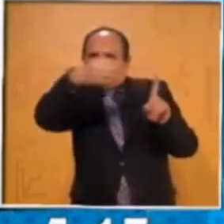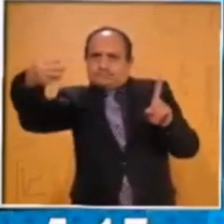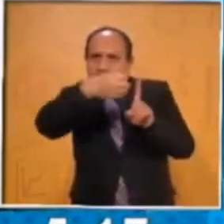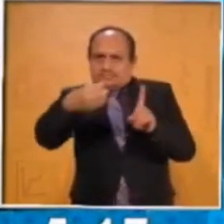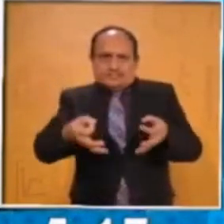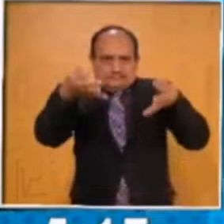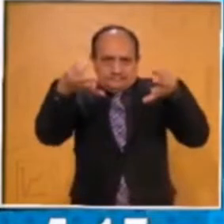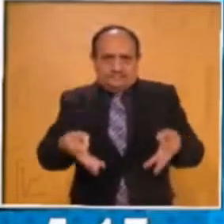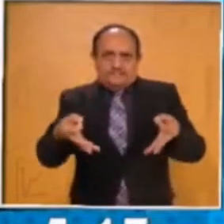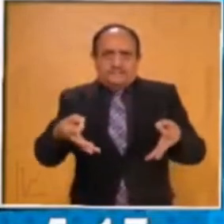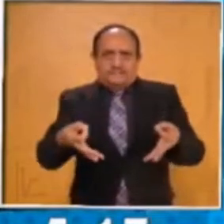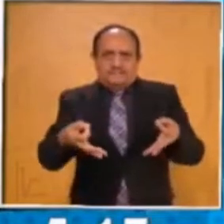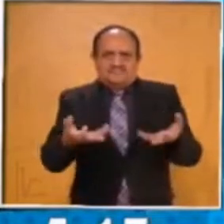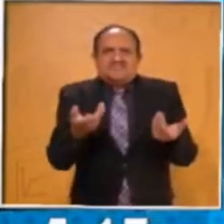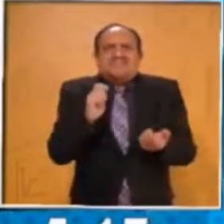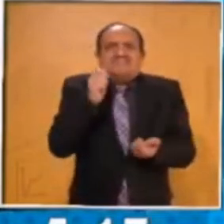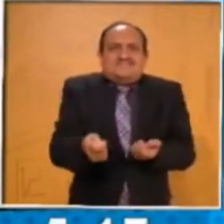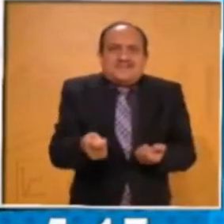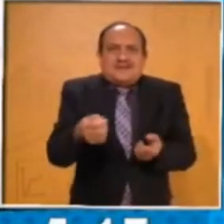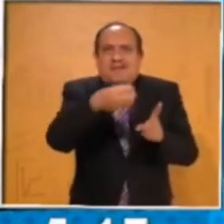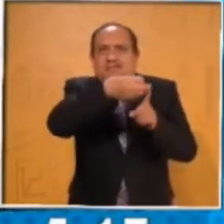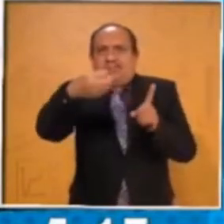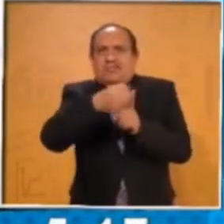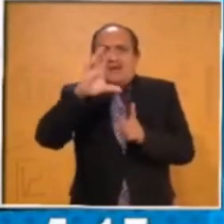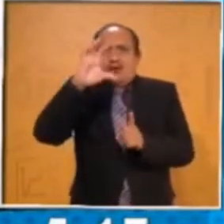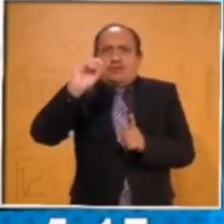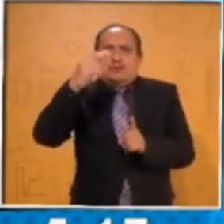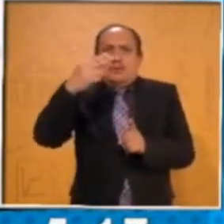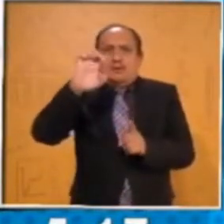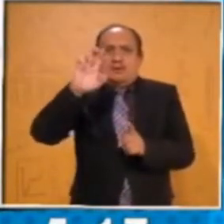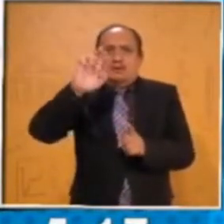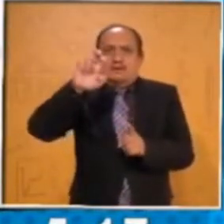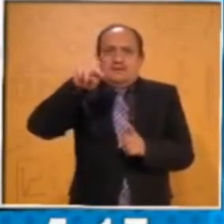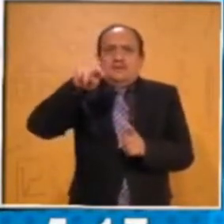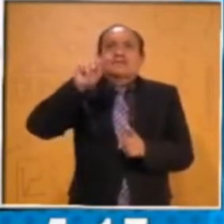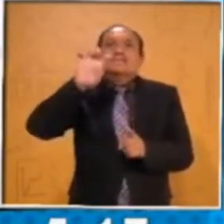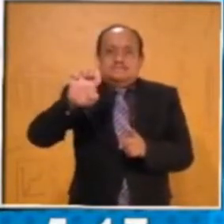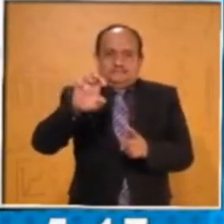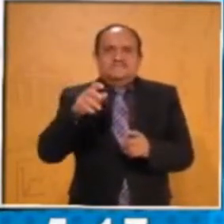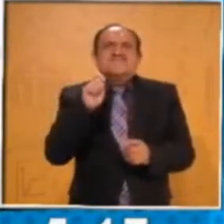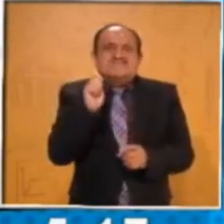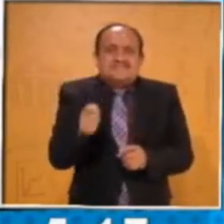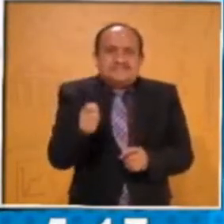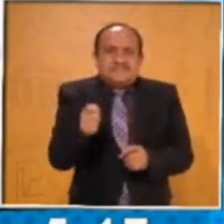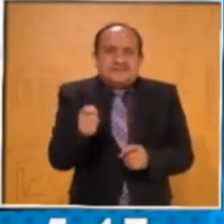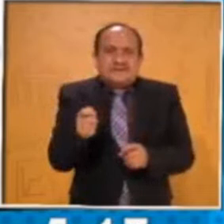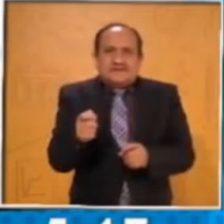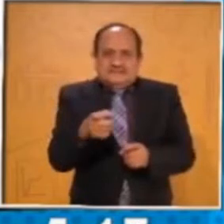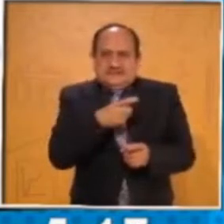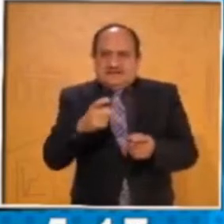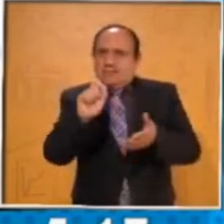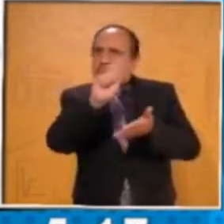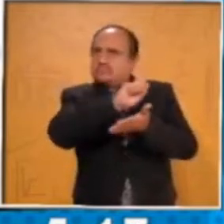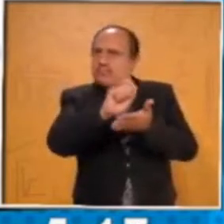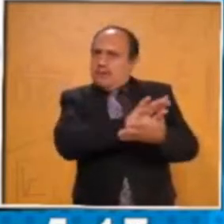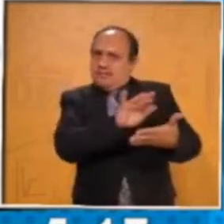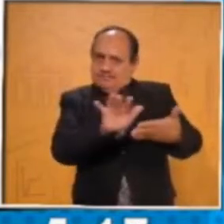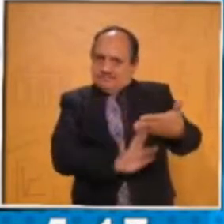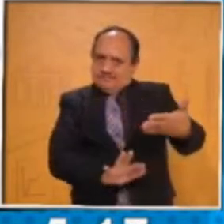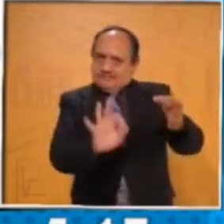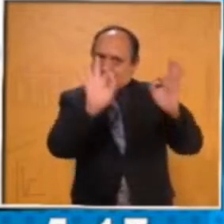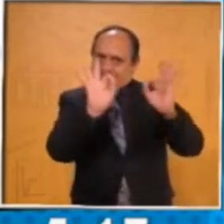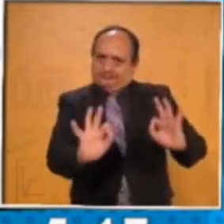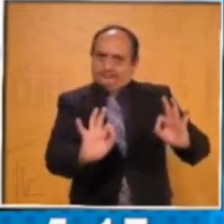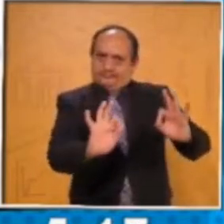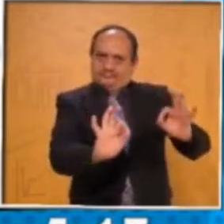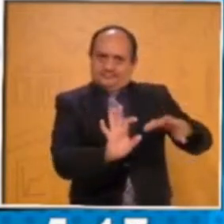coherente. ¿A qué nos referimos con una estructura coherente? Nos referimos a que debe de que al momento de leerse